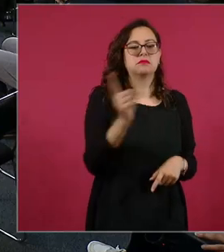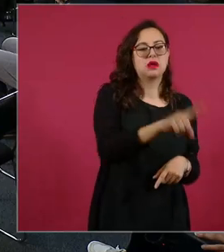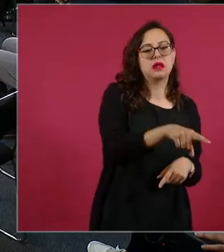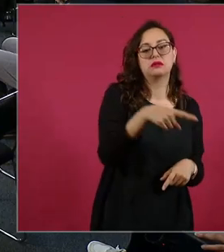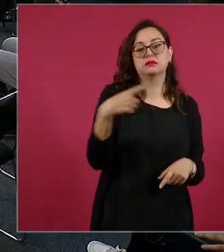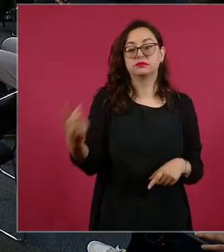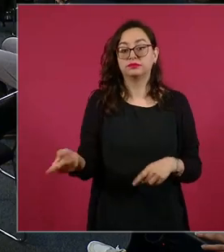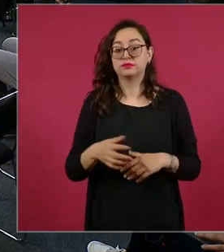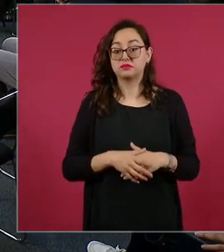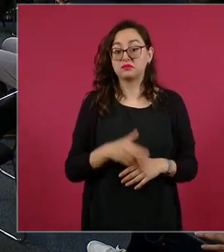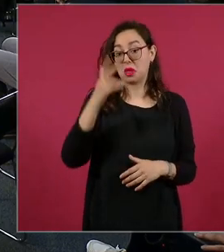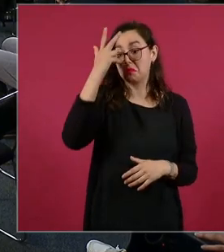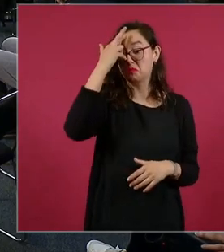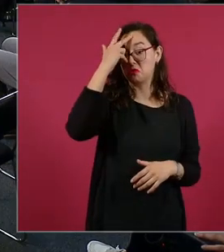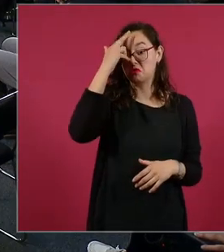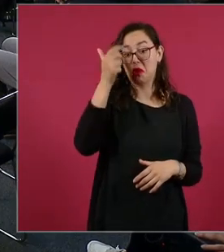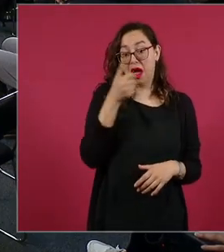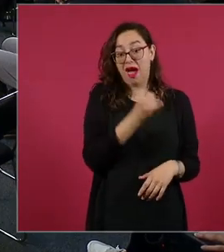esa era Porfirio